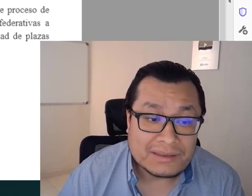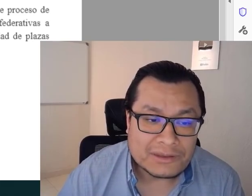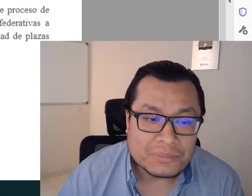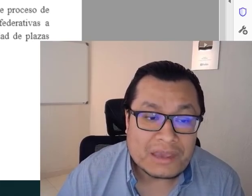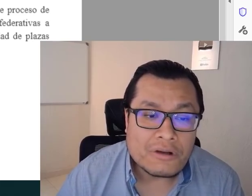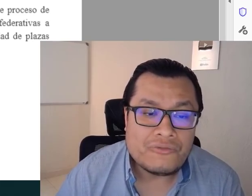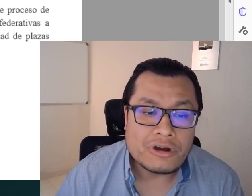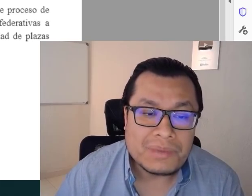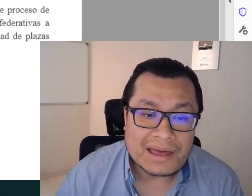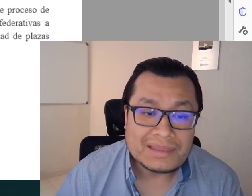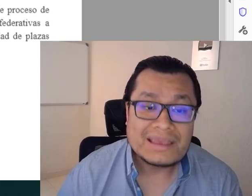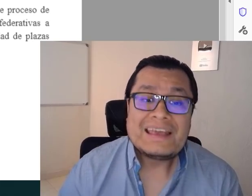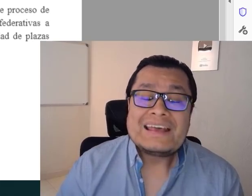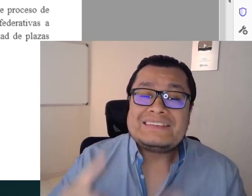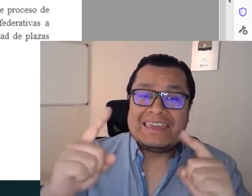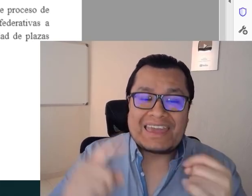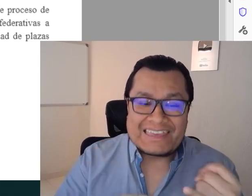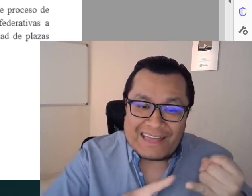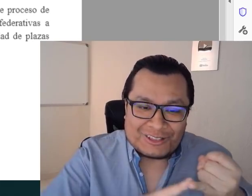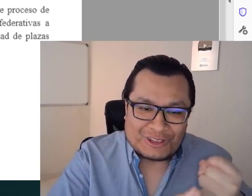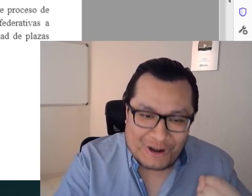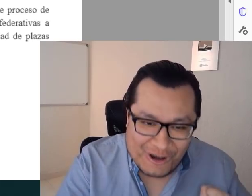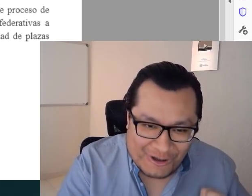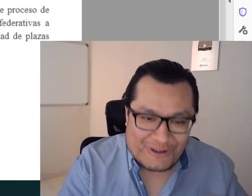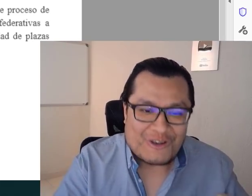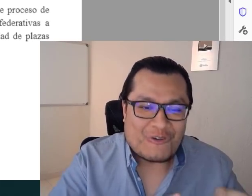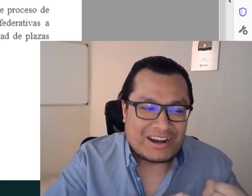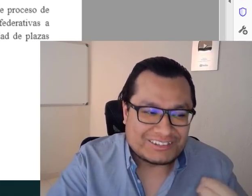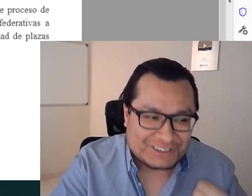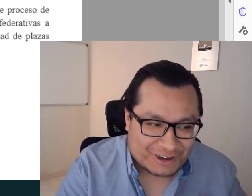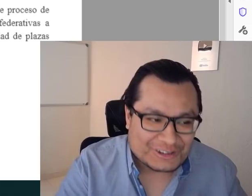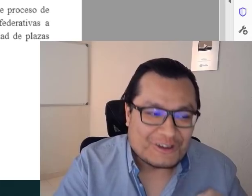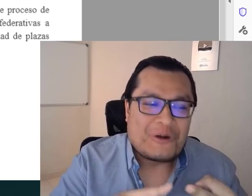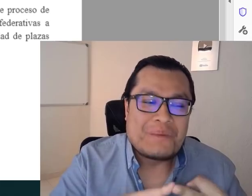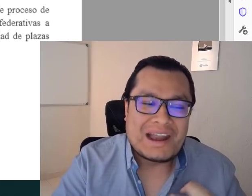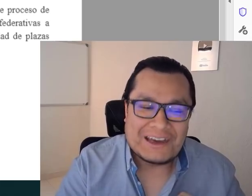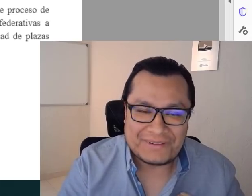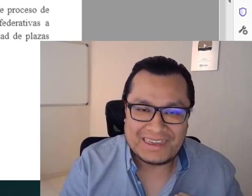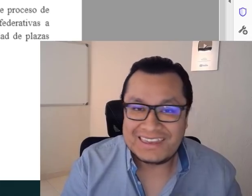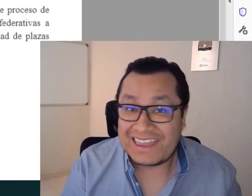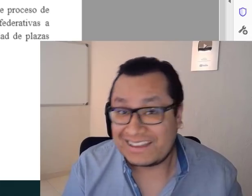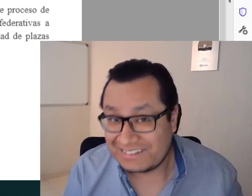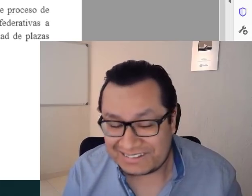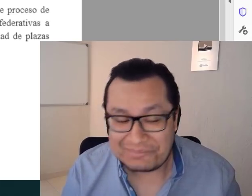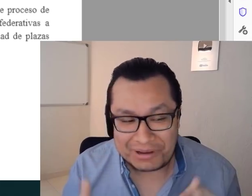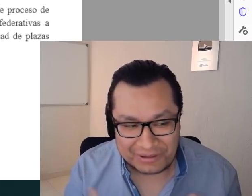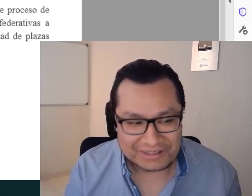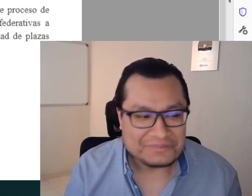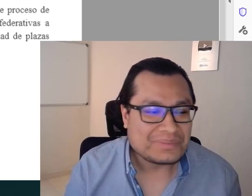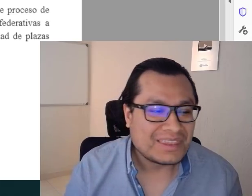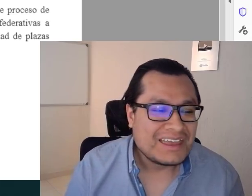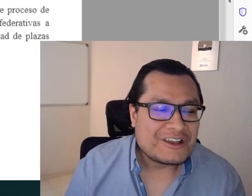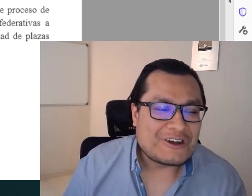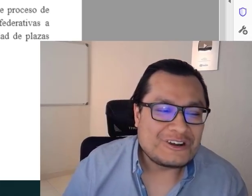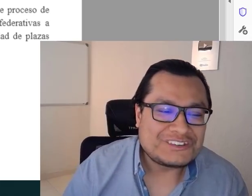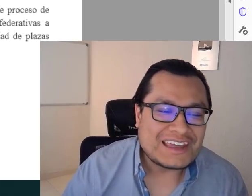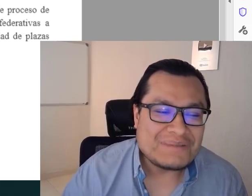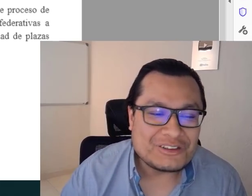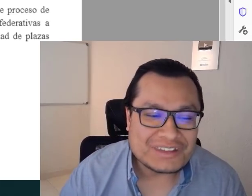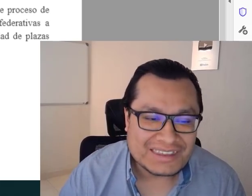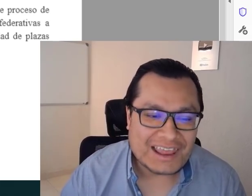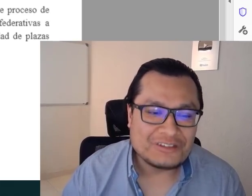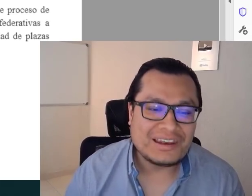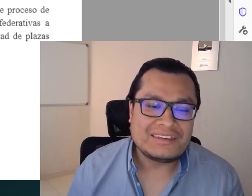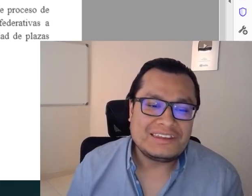manifiesto mi conformidad sin que haya dolo coerción que existe pero bueno con los